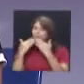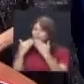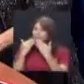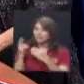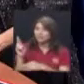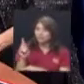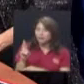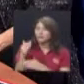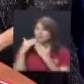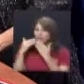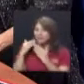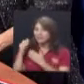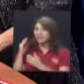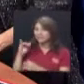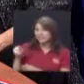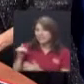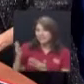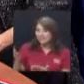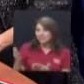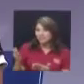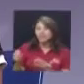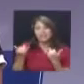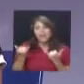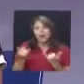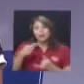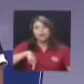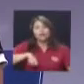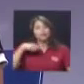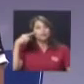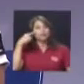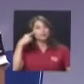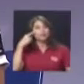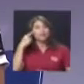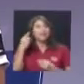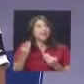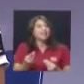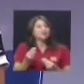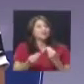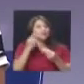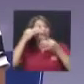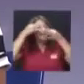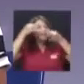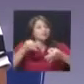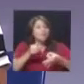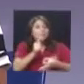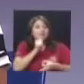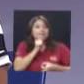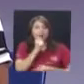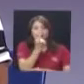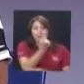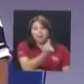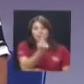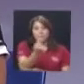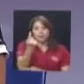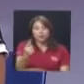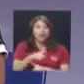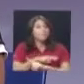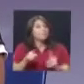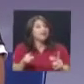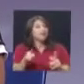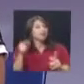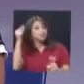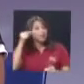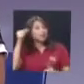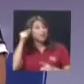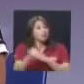acompañarnos y nos quedamos con esta última idea es un asunto de la esfera privada de cada persona pero es una obligación del